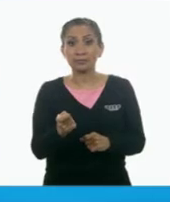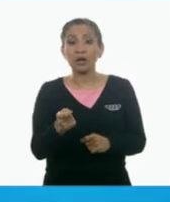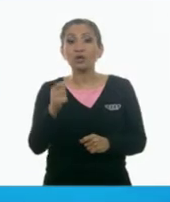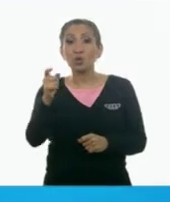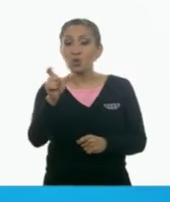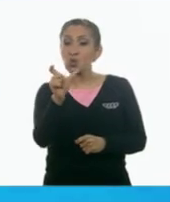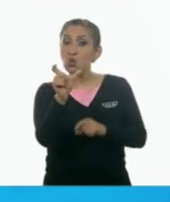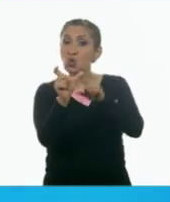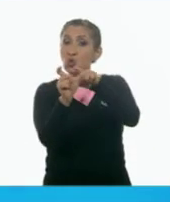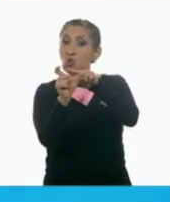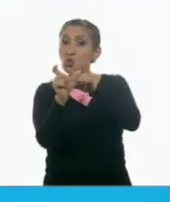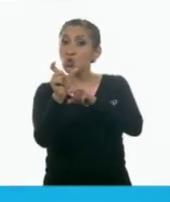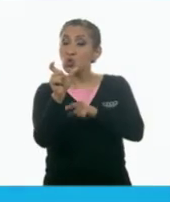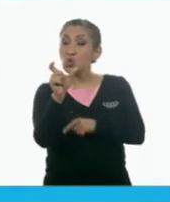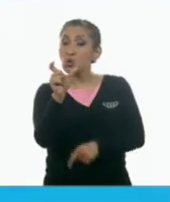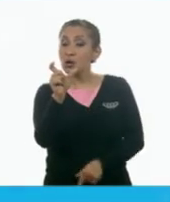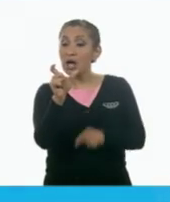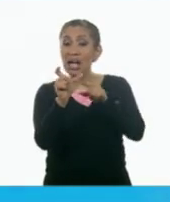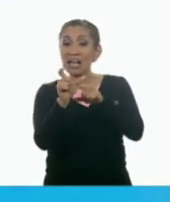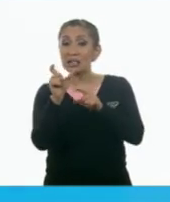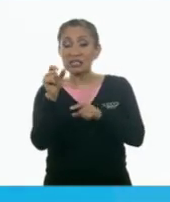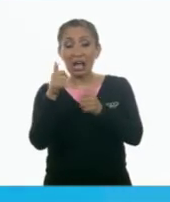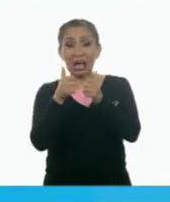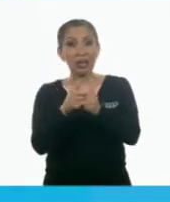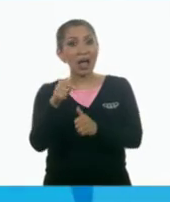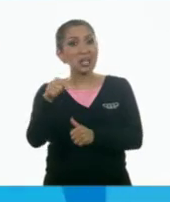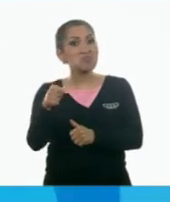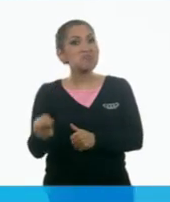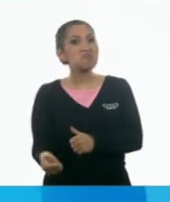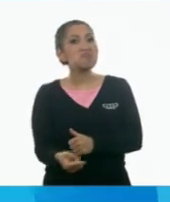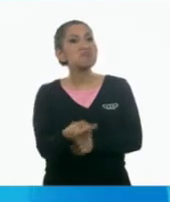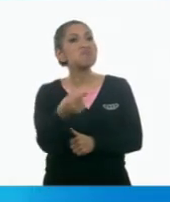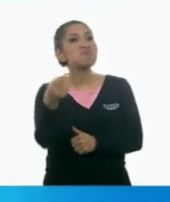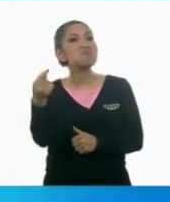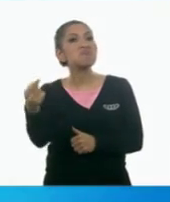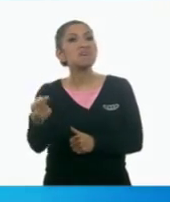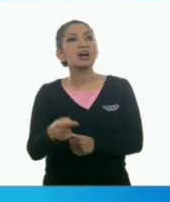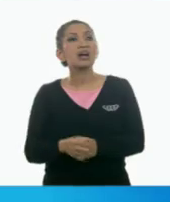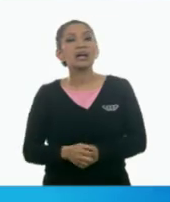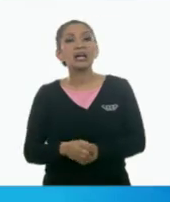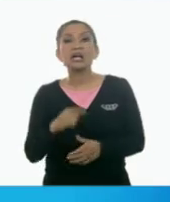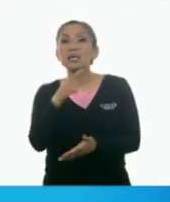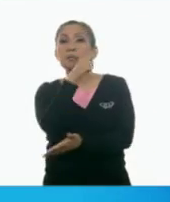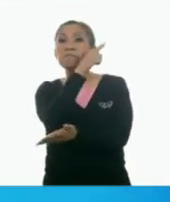Su credencial. Quedará permanentemente